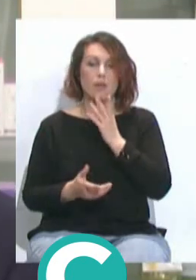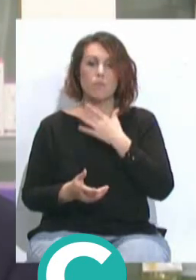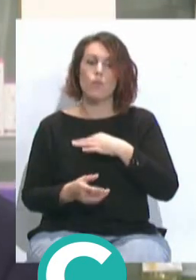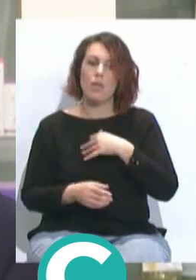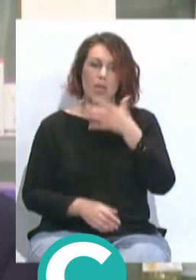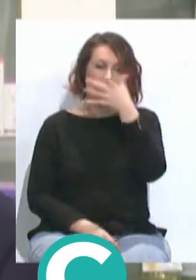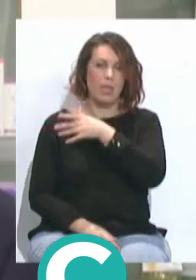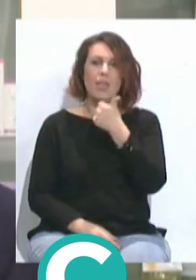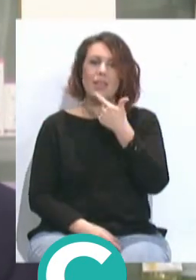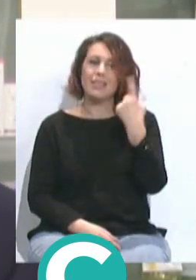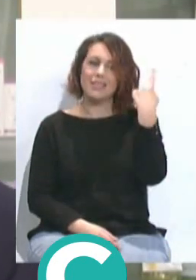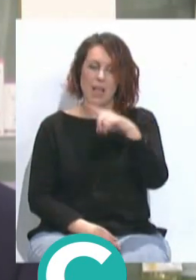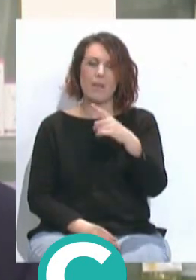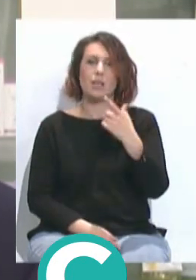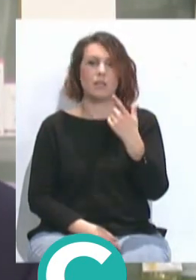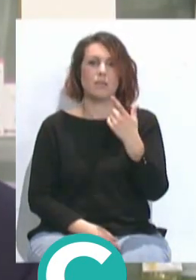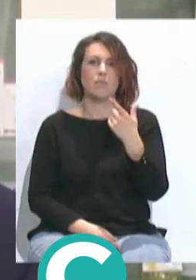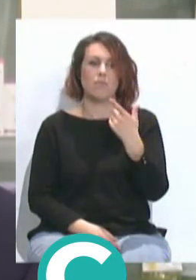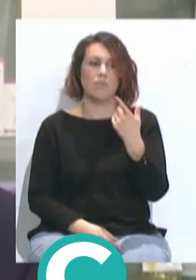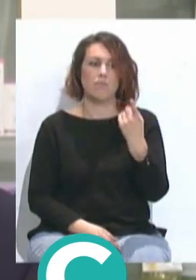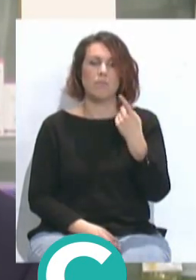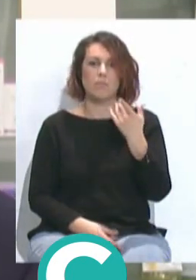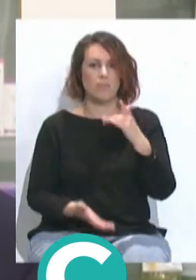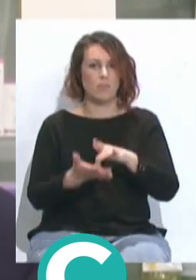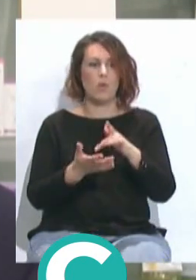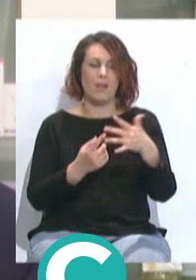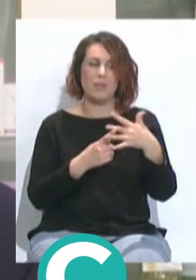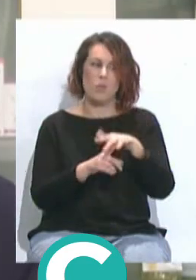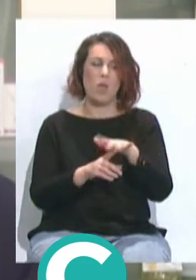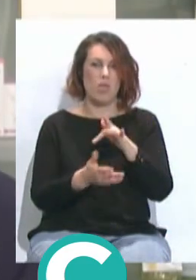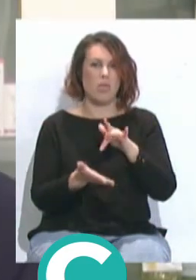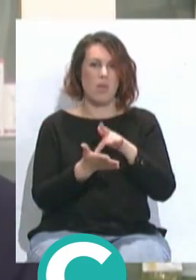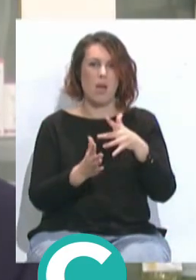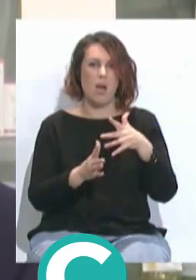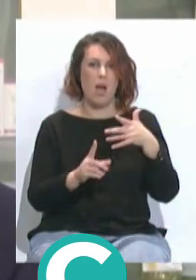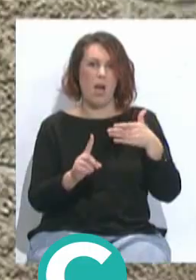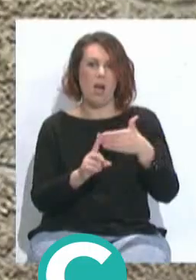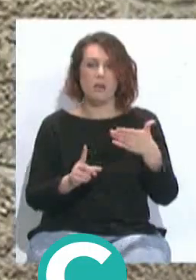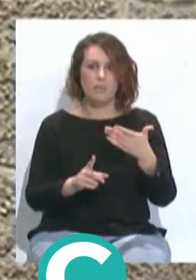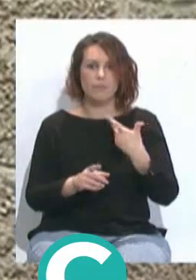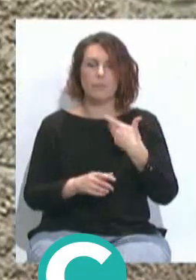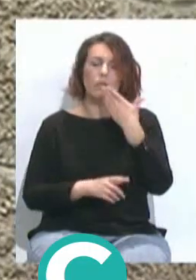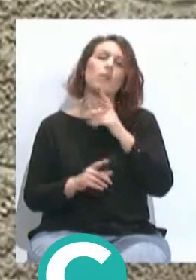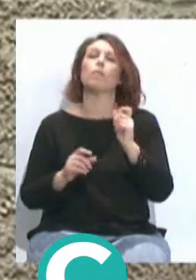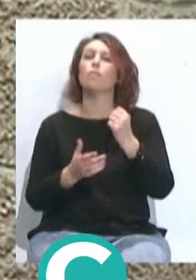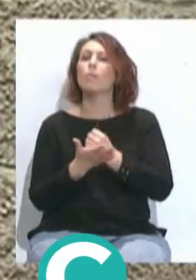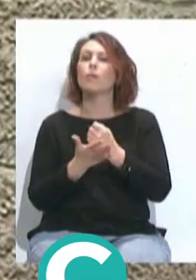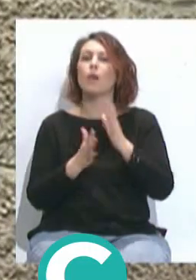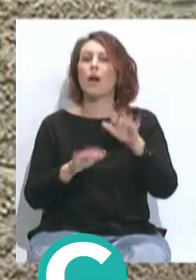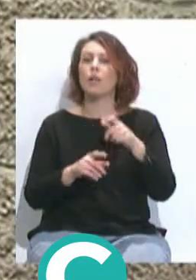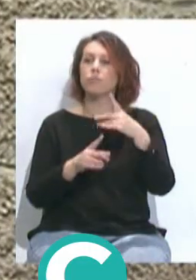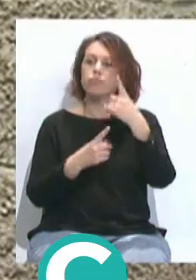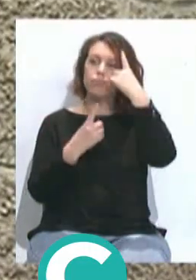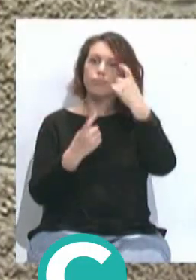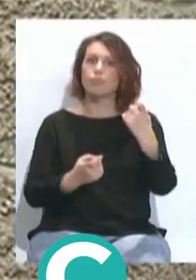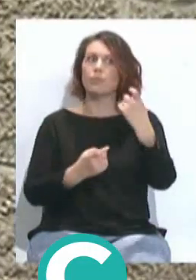puedes denunciar y decir que sabes que eres conocedor de que se está produciendo ese tipo de ataques. Desde el Colegio de Farmacéuticos de Cádiz se ha